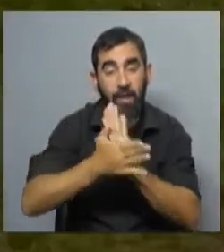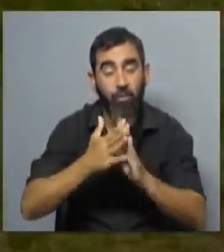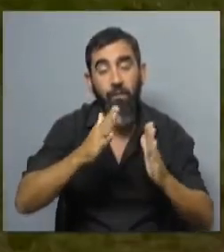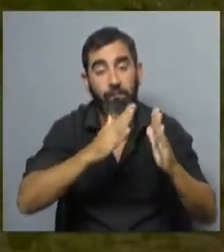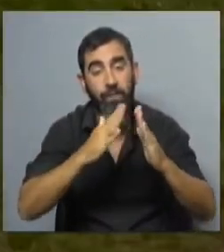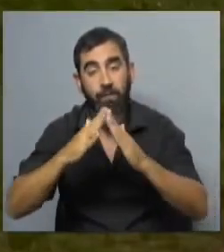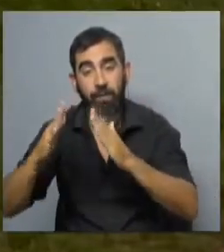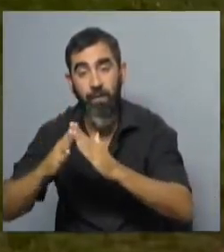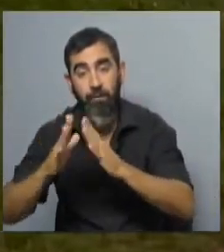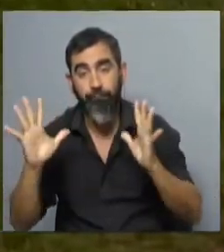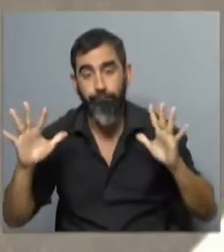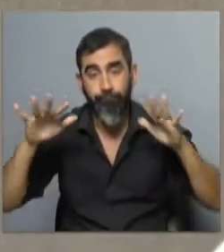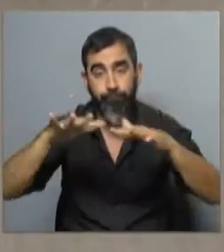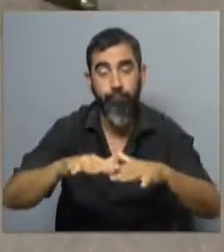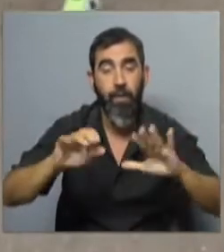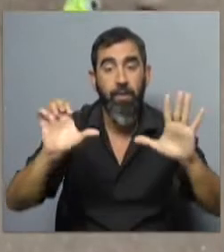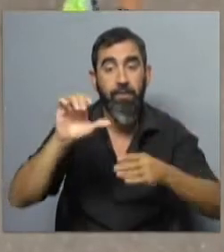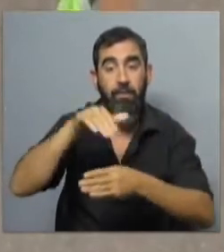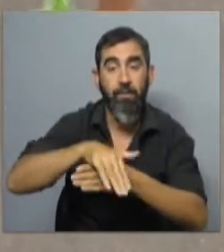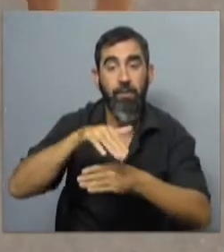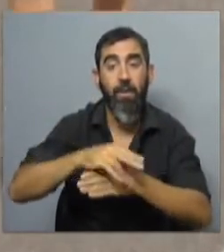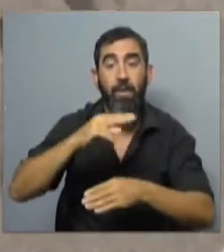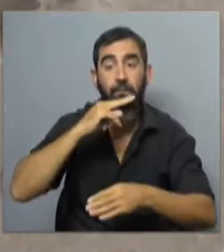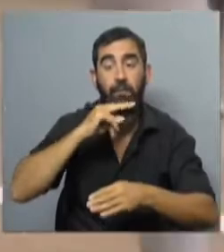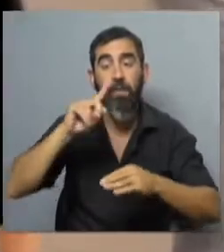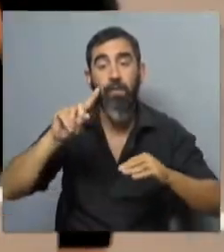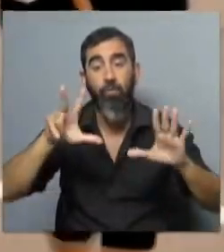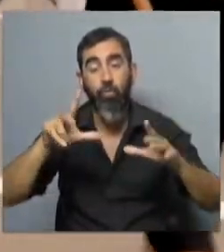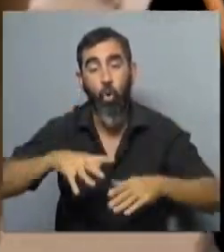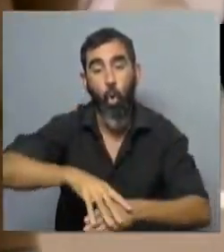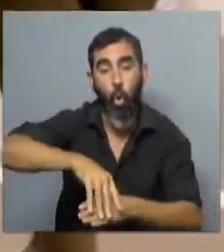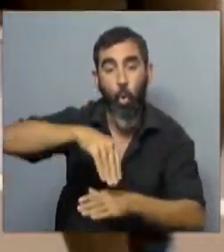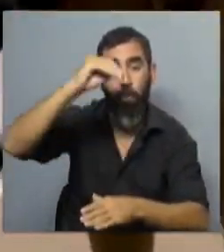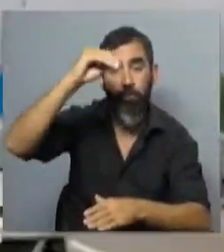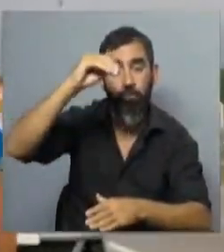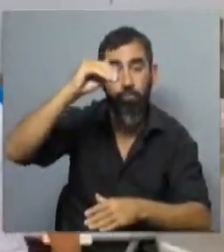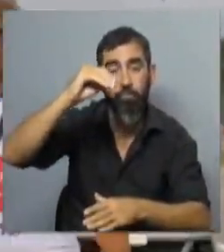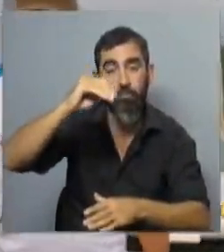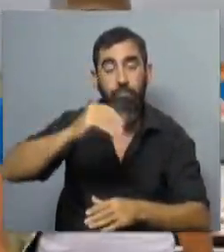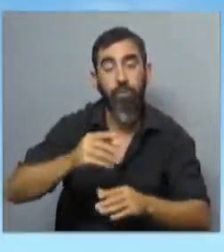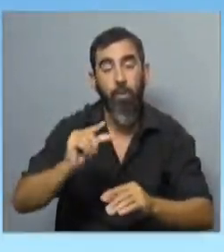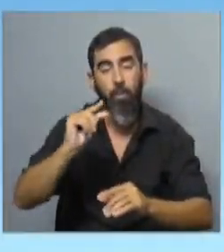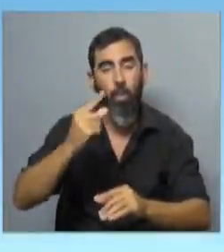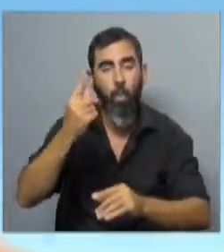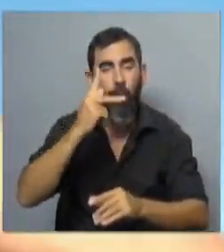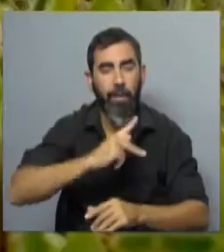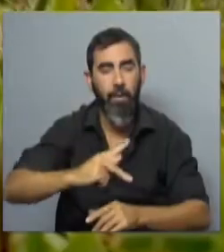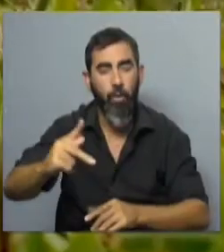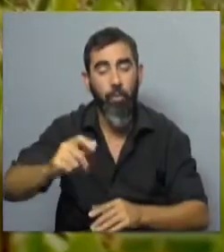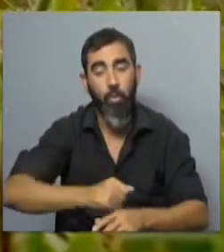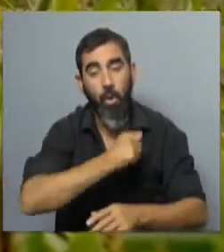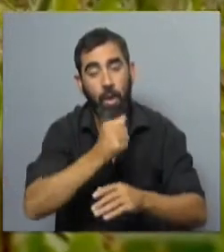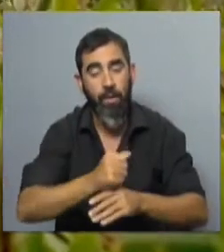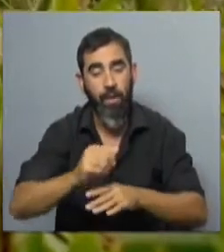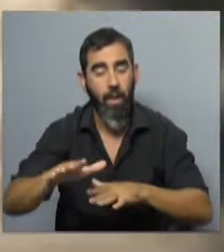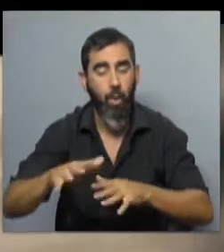vivienda. La concentración será a las 6 de la tarde del viernes 18 en el Obelisco de Montevideo y recorrerá poco más de un kilómetro hasta el Platense